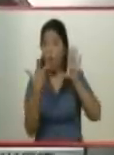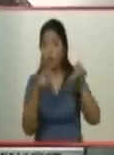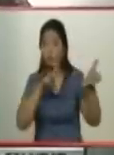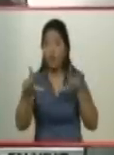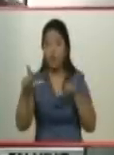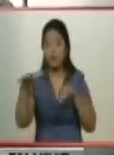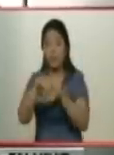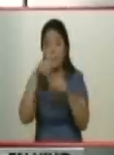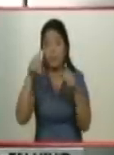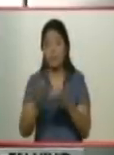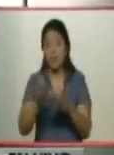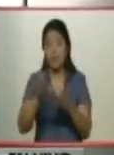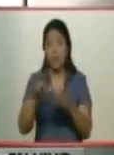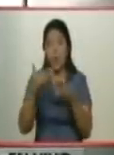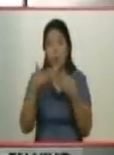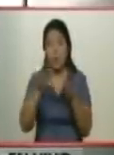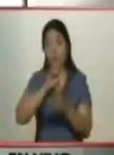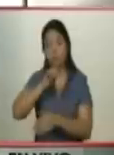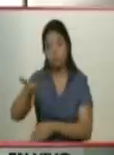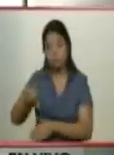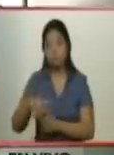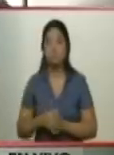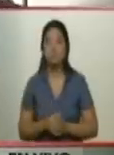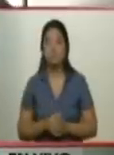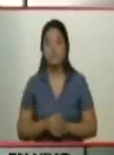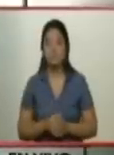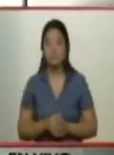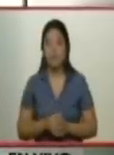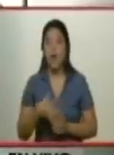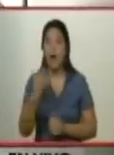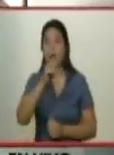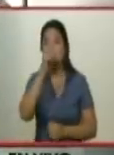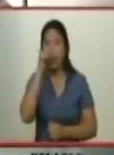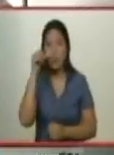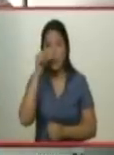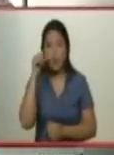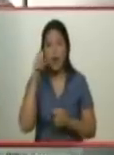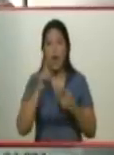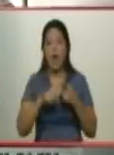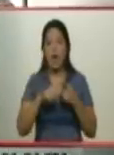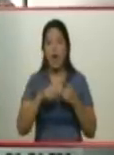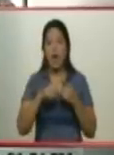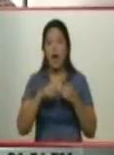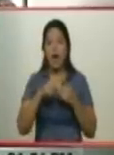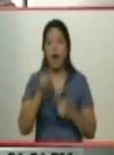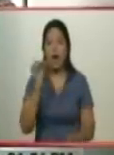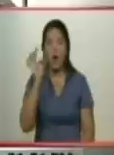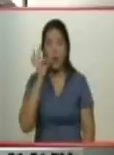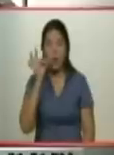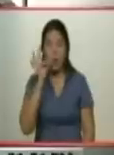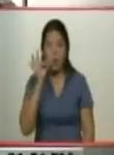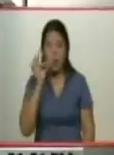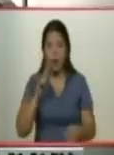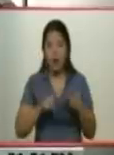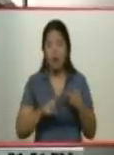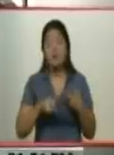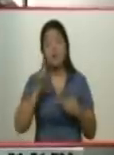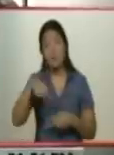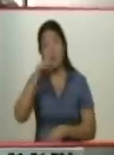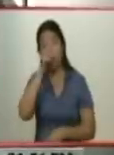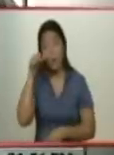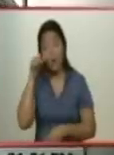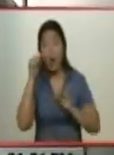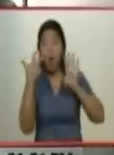Ministerio Público encontramos en el microtráfico de drogas elementos de marihuana y cocaína ocho vehículos